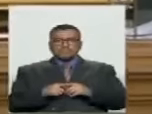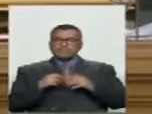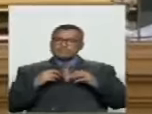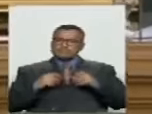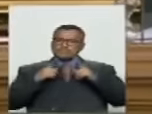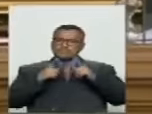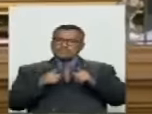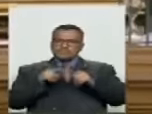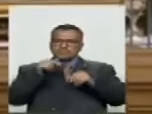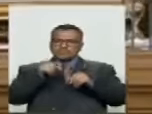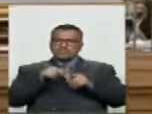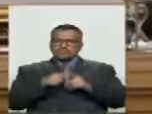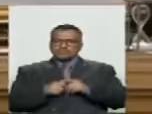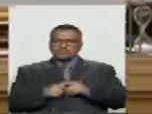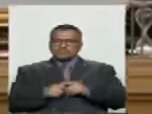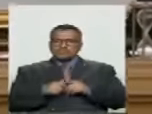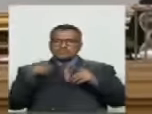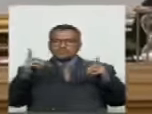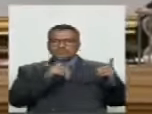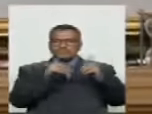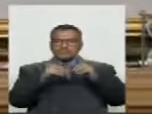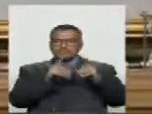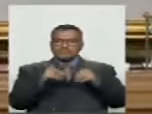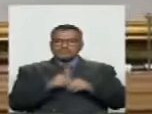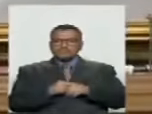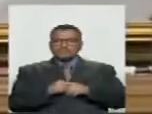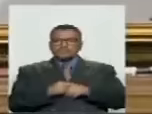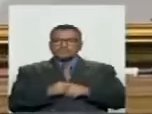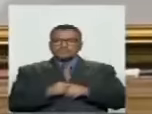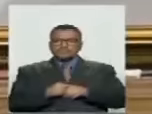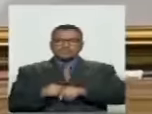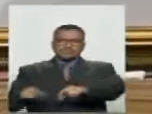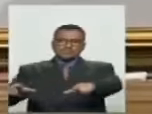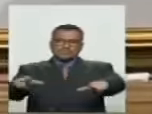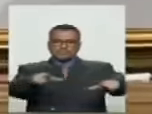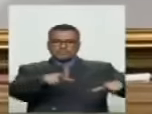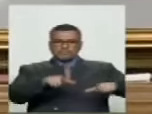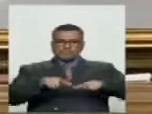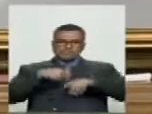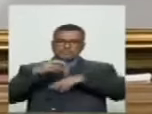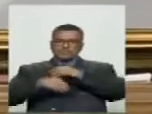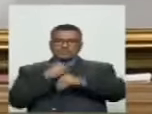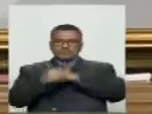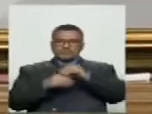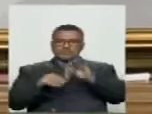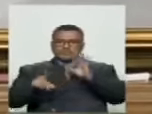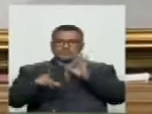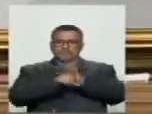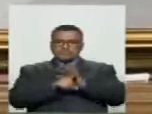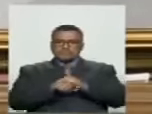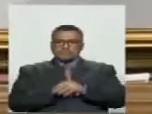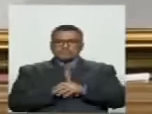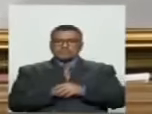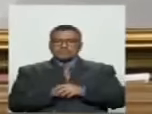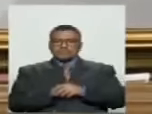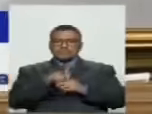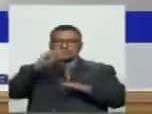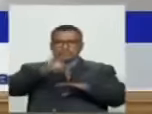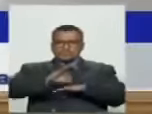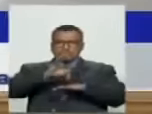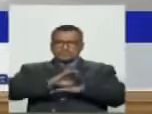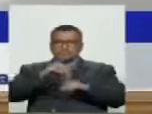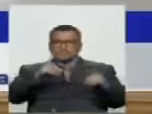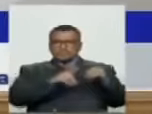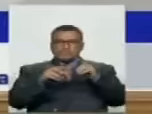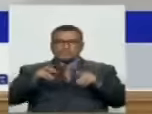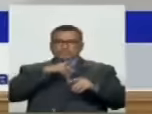oportuno, pertinente debate que damos desde el espacio donde se hacen las leyes, el centro del